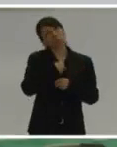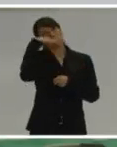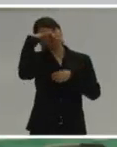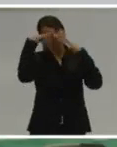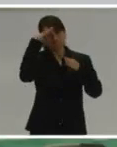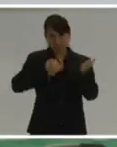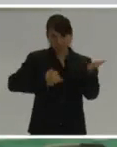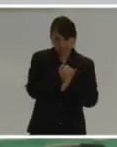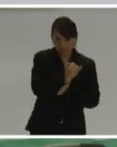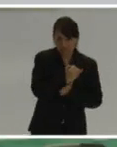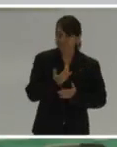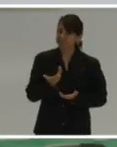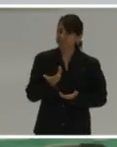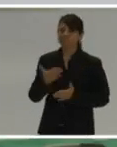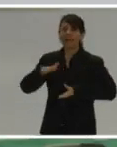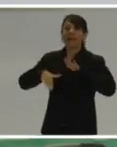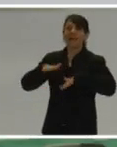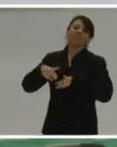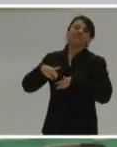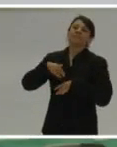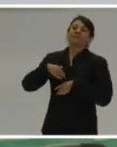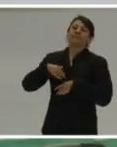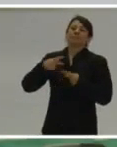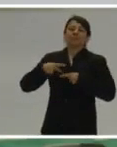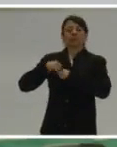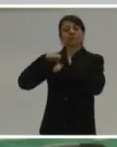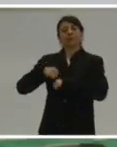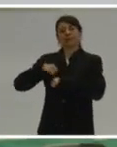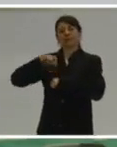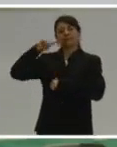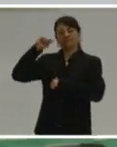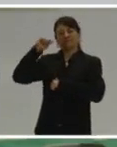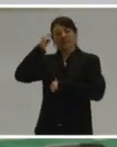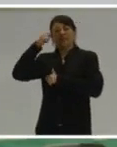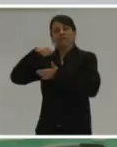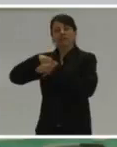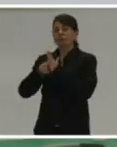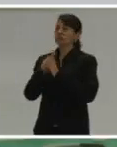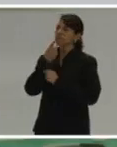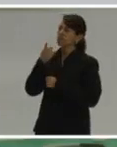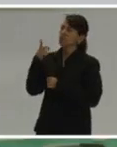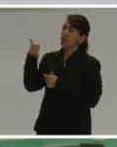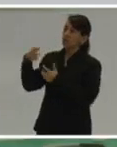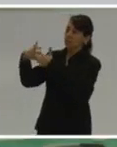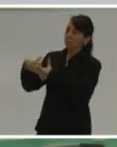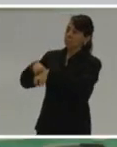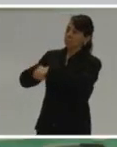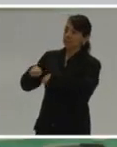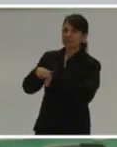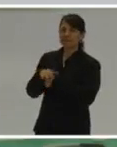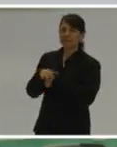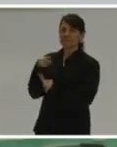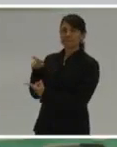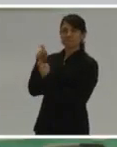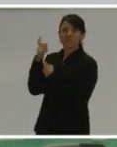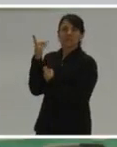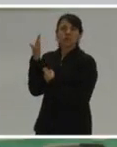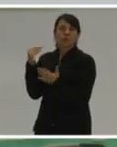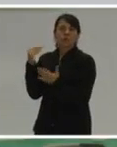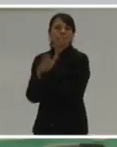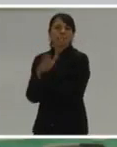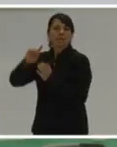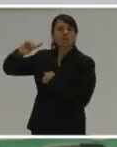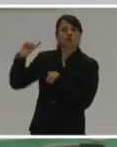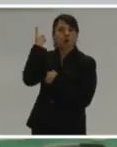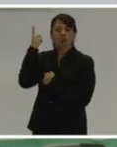esta empresa le sacamos $50,000. Ya, $50,000 por la extracción. ¿Habrán consultado? Sí,